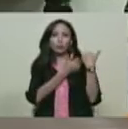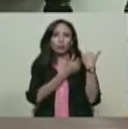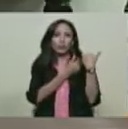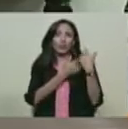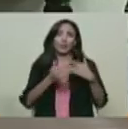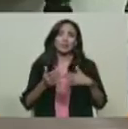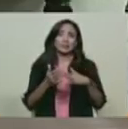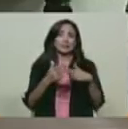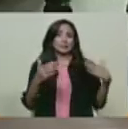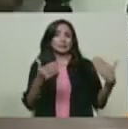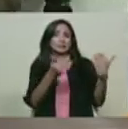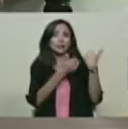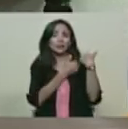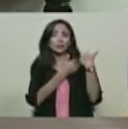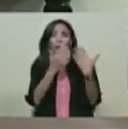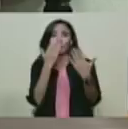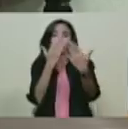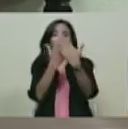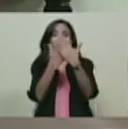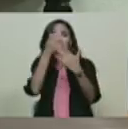que tenemos frente a todo un pueblo.